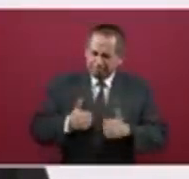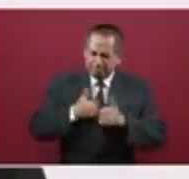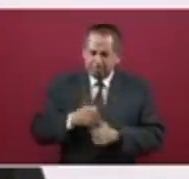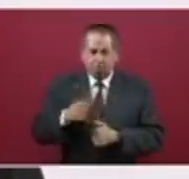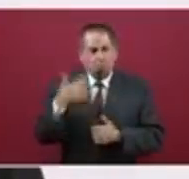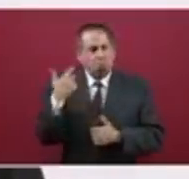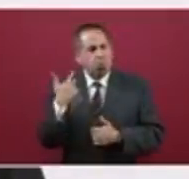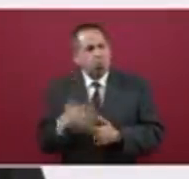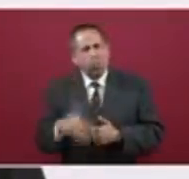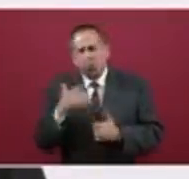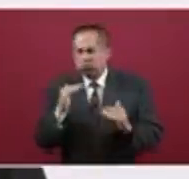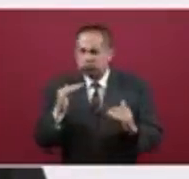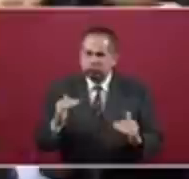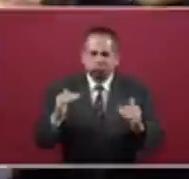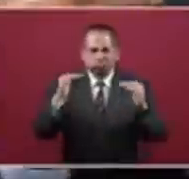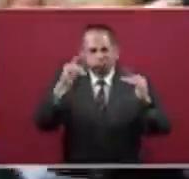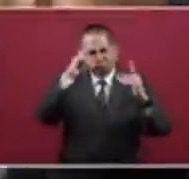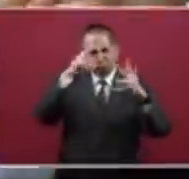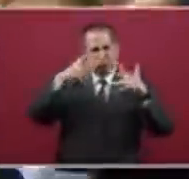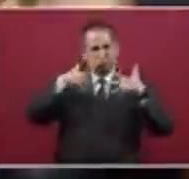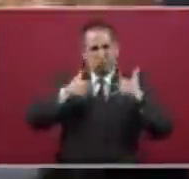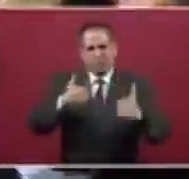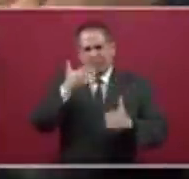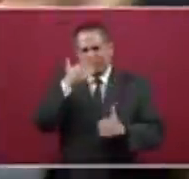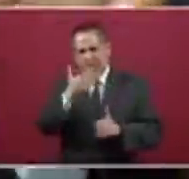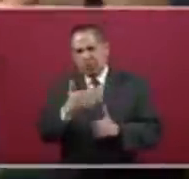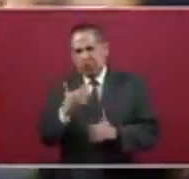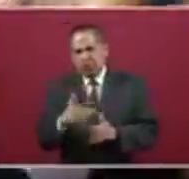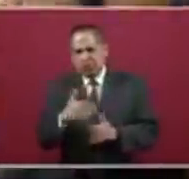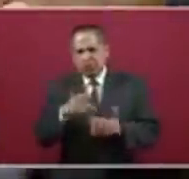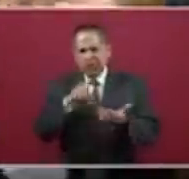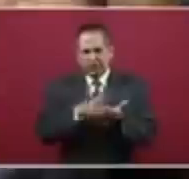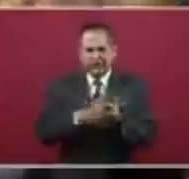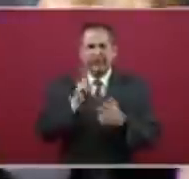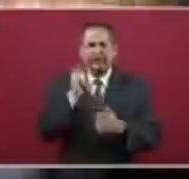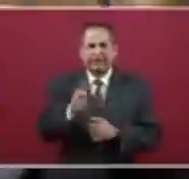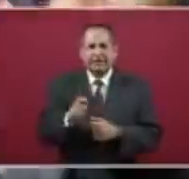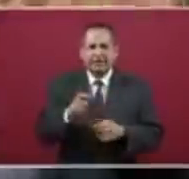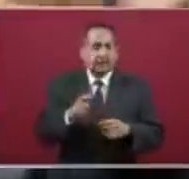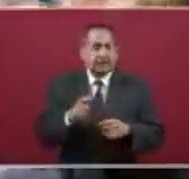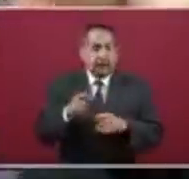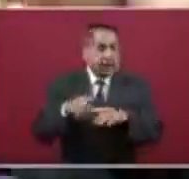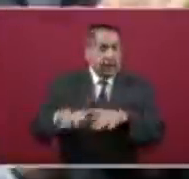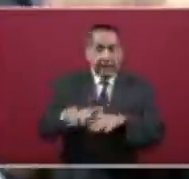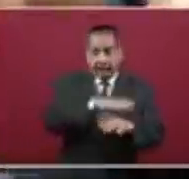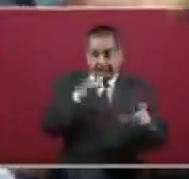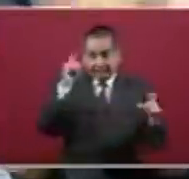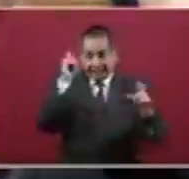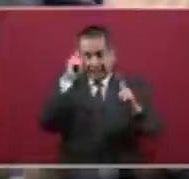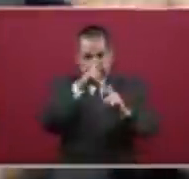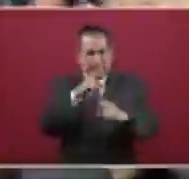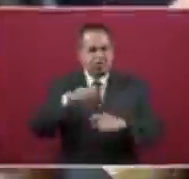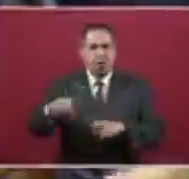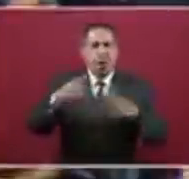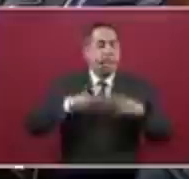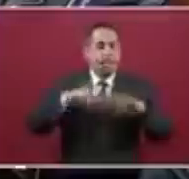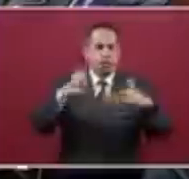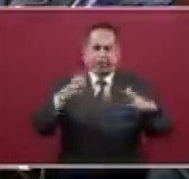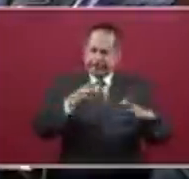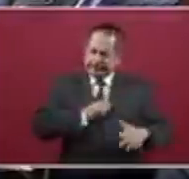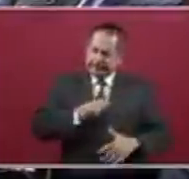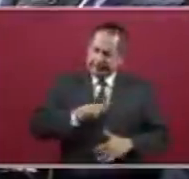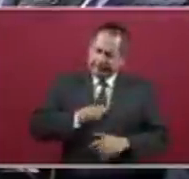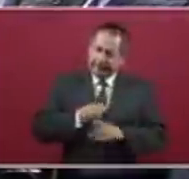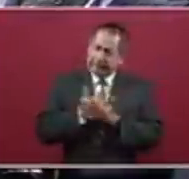circunstancias en circus en situación muy difícil de tener que